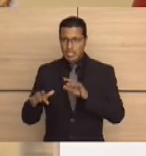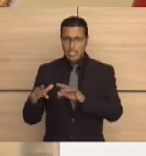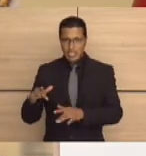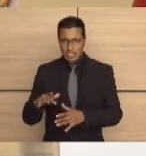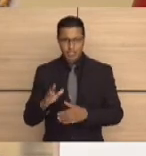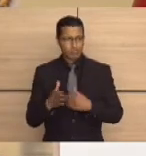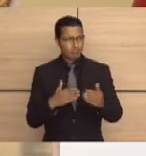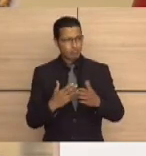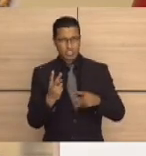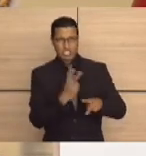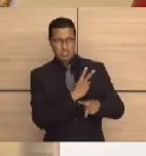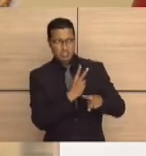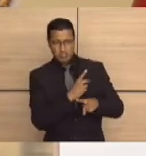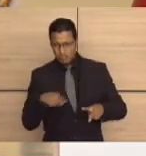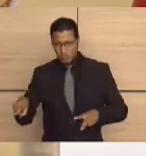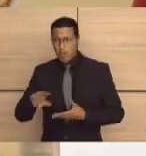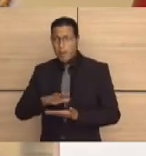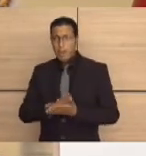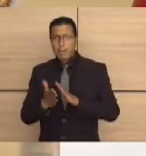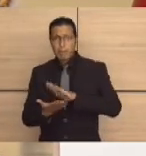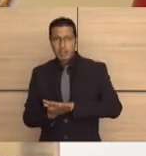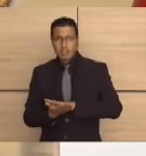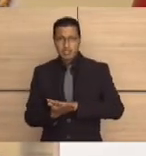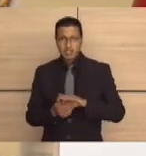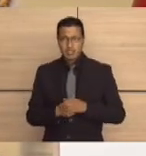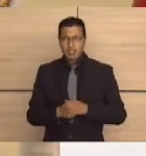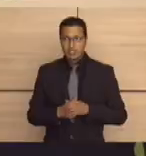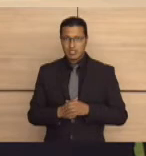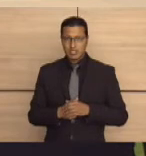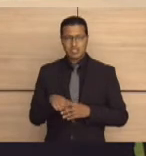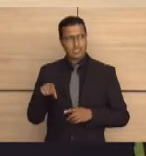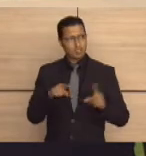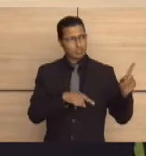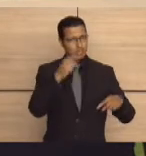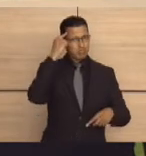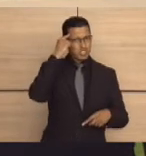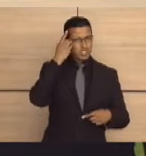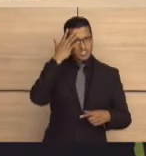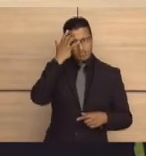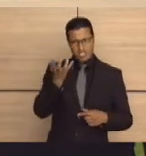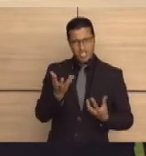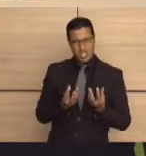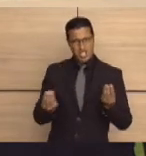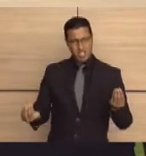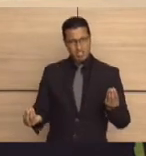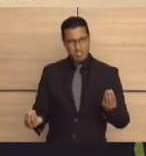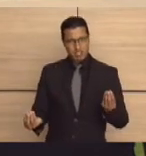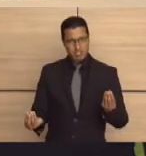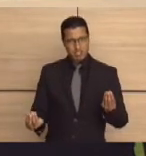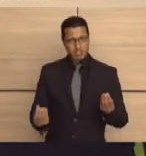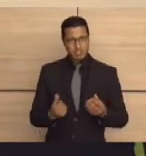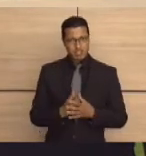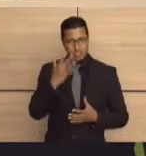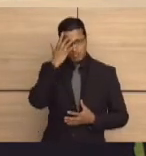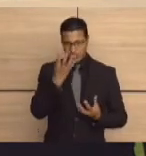violentados, pacíficamente. Y mucha gente dice, ¿por qué se dejaron esclavizar si eran más? ¿Por qué